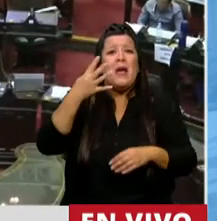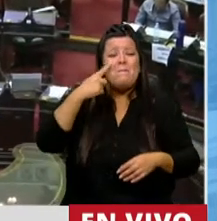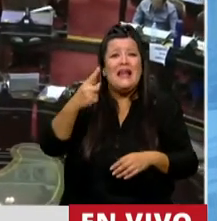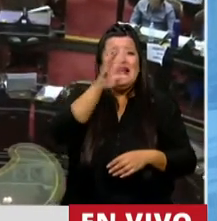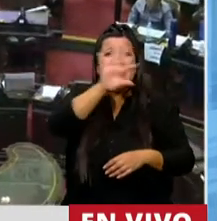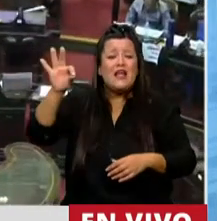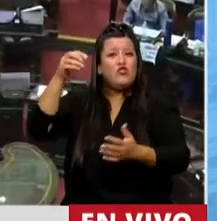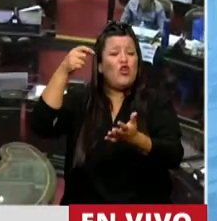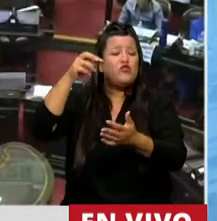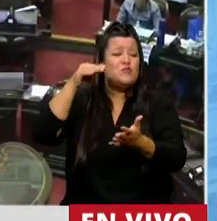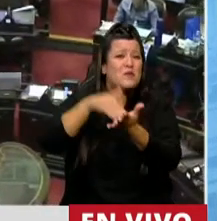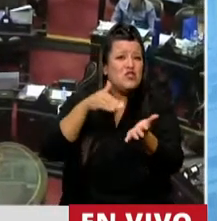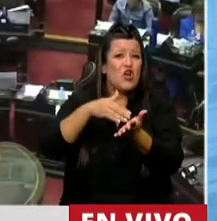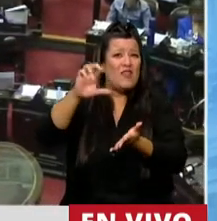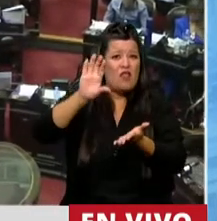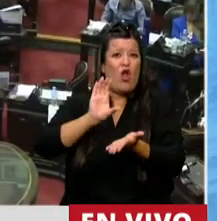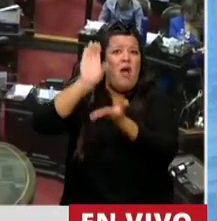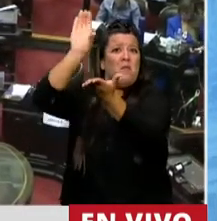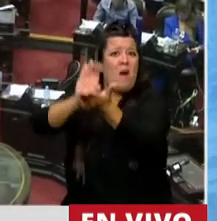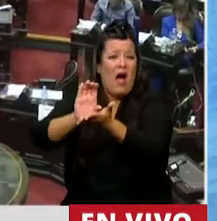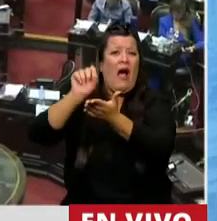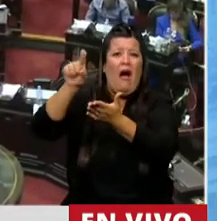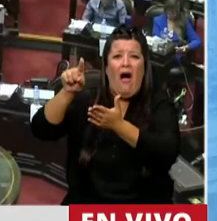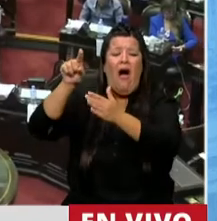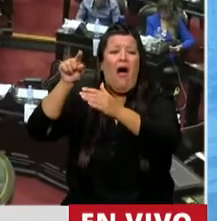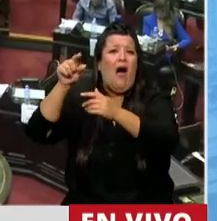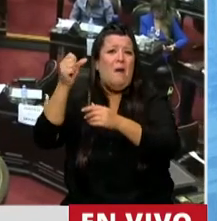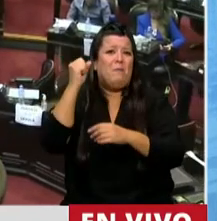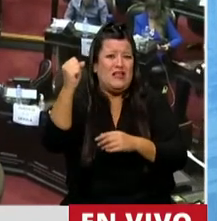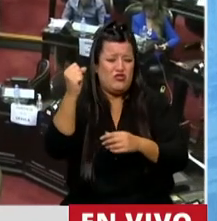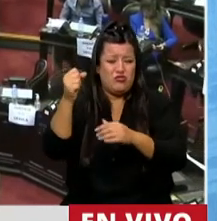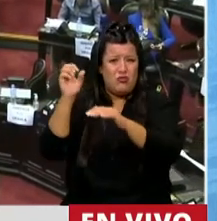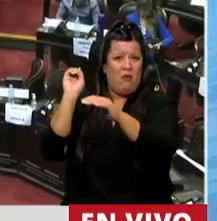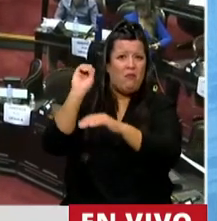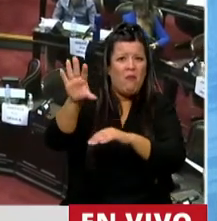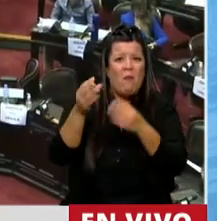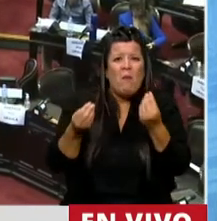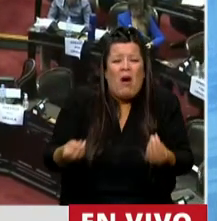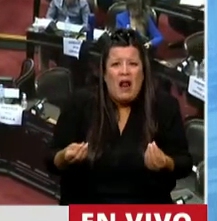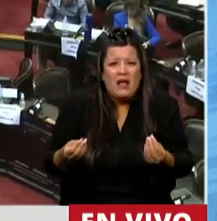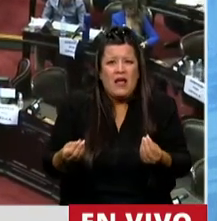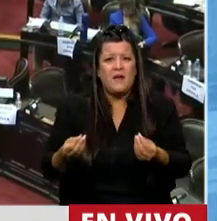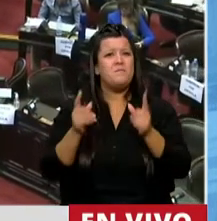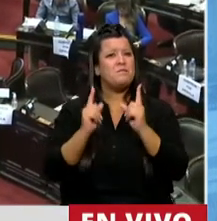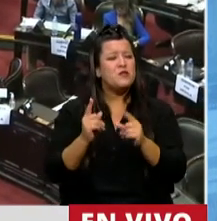de dólares a fondos especulativos en pesos que vinieron,